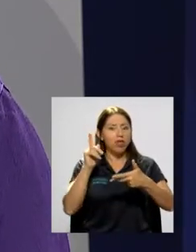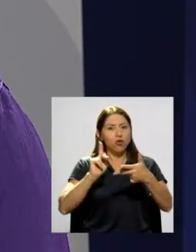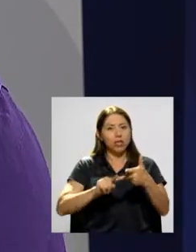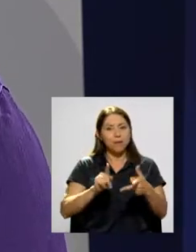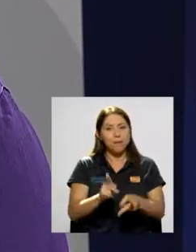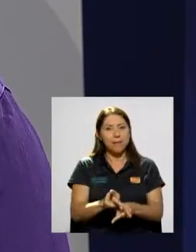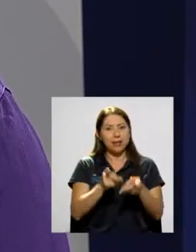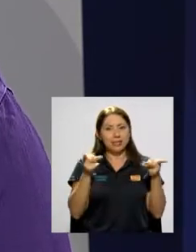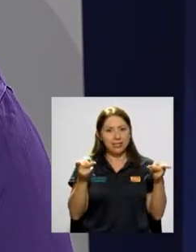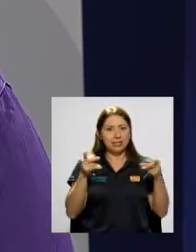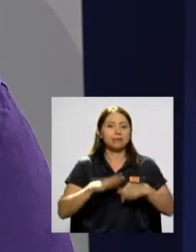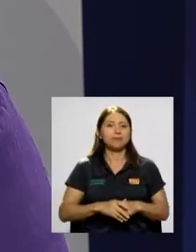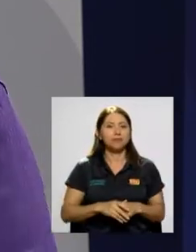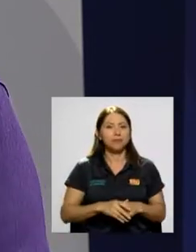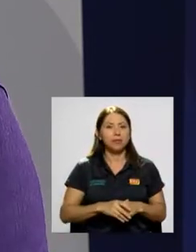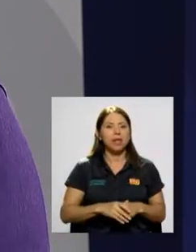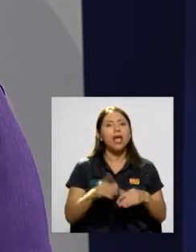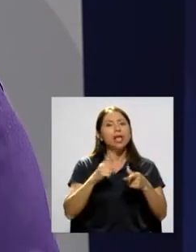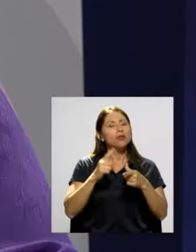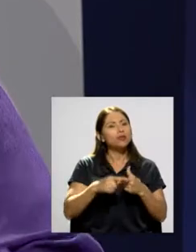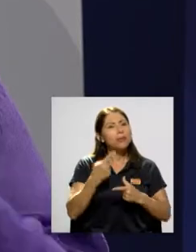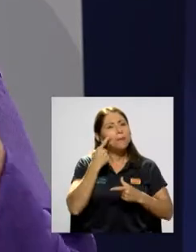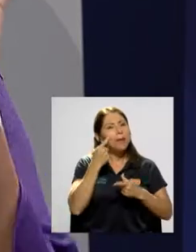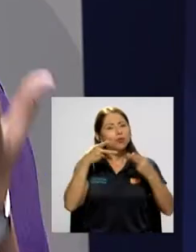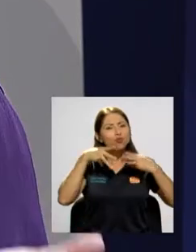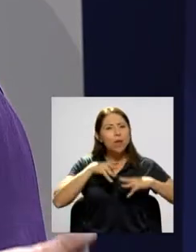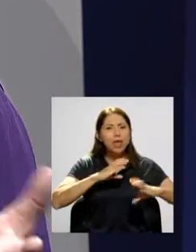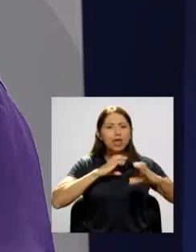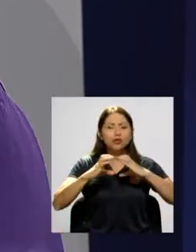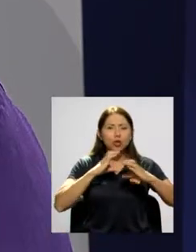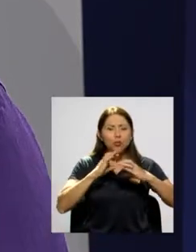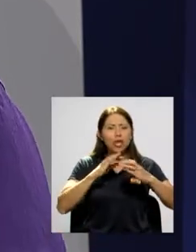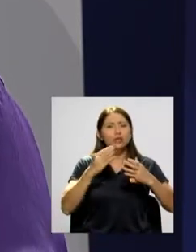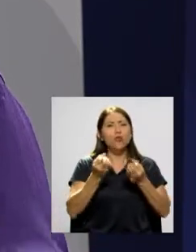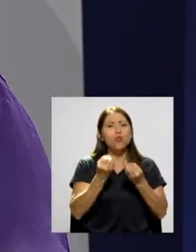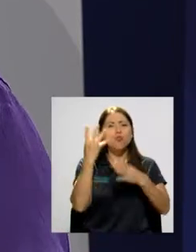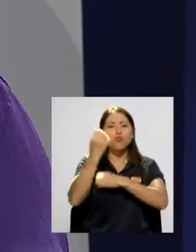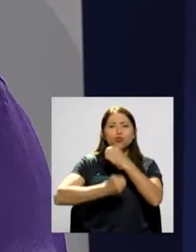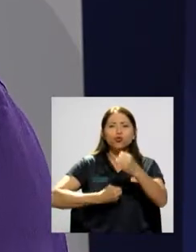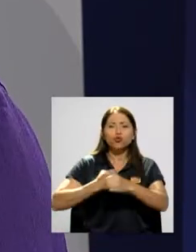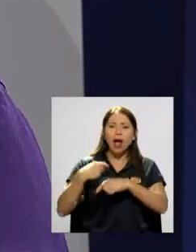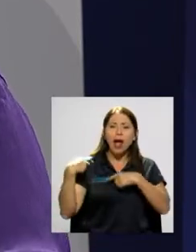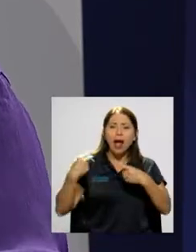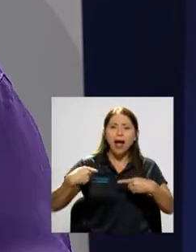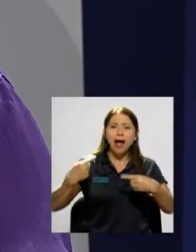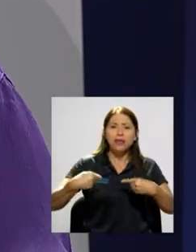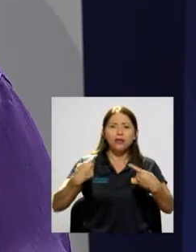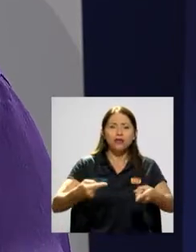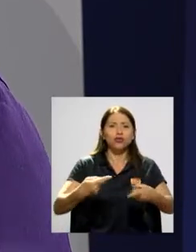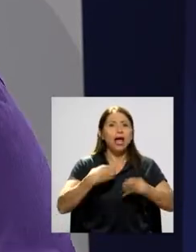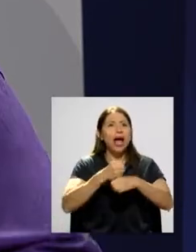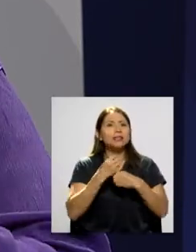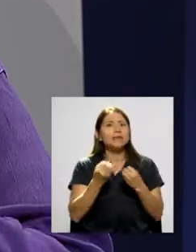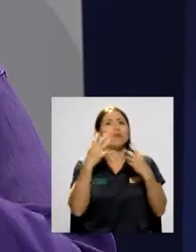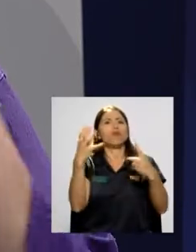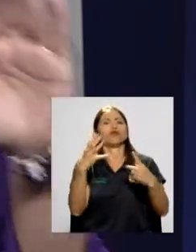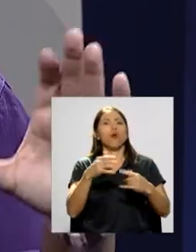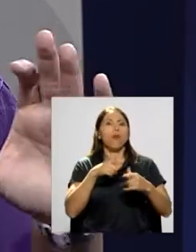escrita. Entonces, vemos una prensa que durante muchos años no ha tenido reparos en hacer sensacionalismo